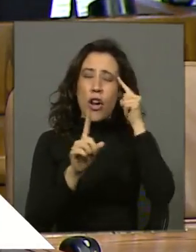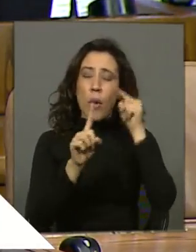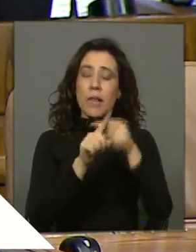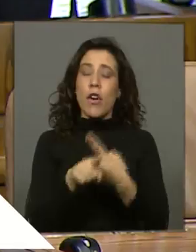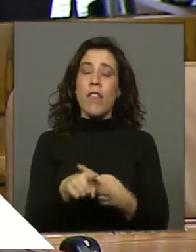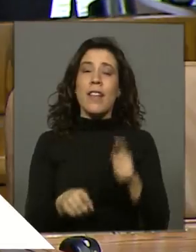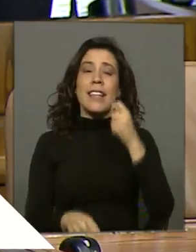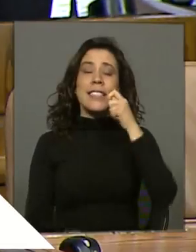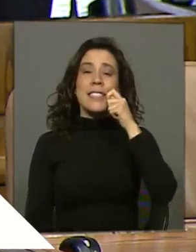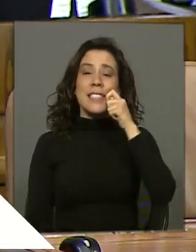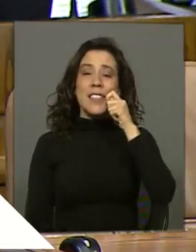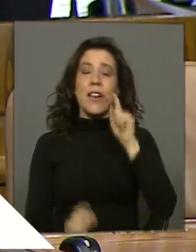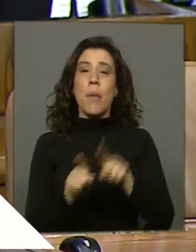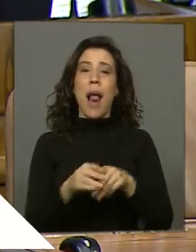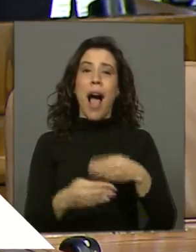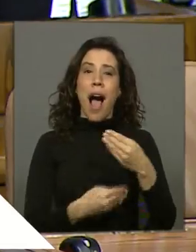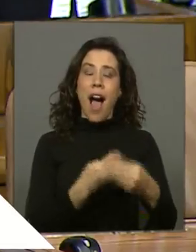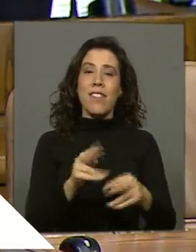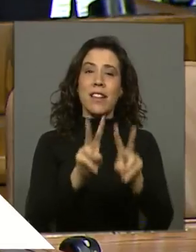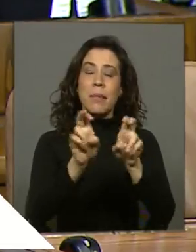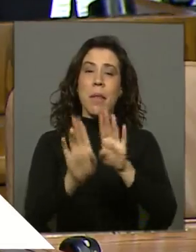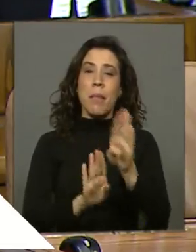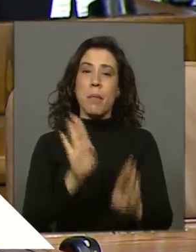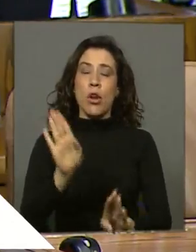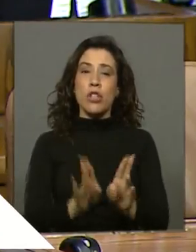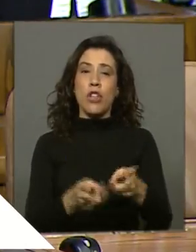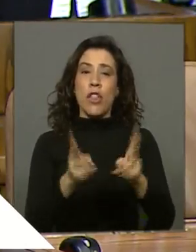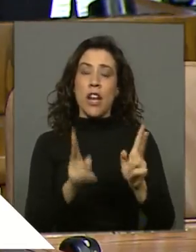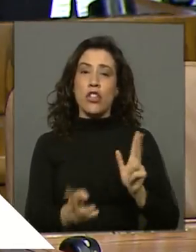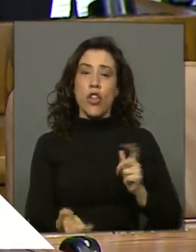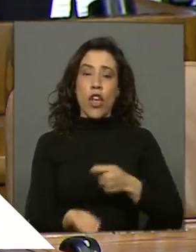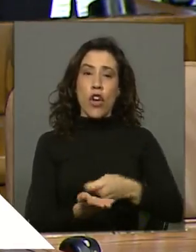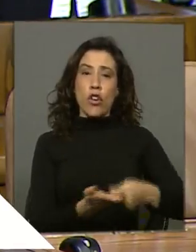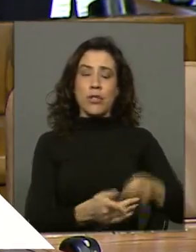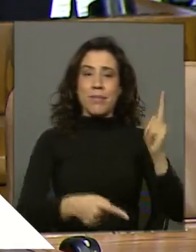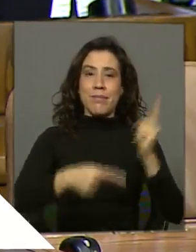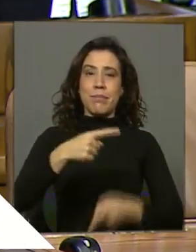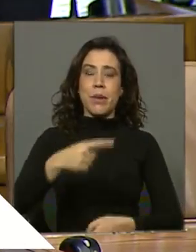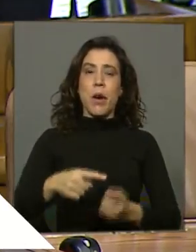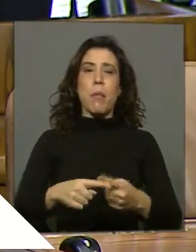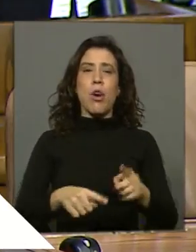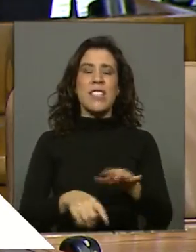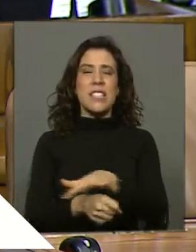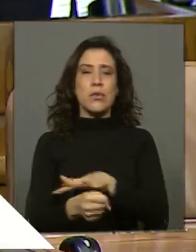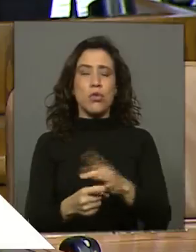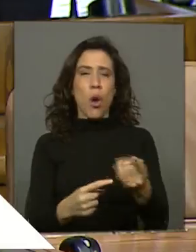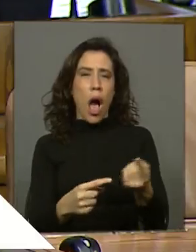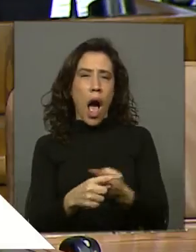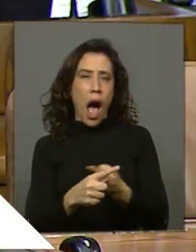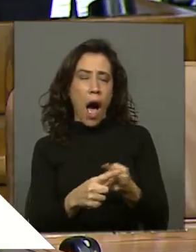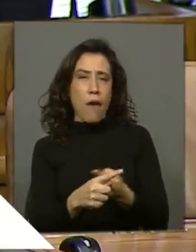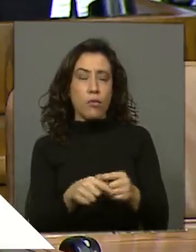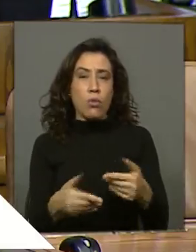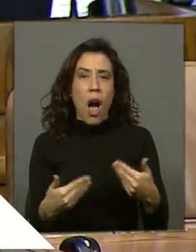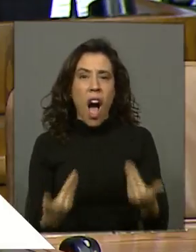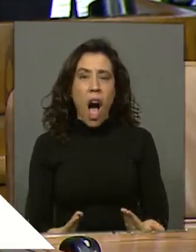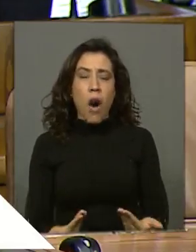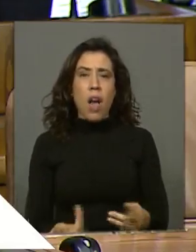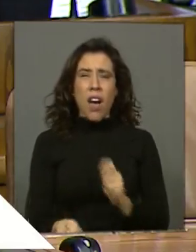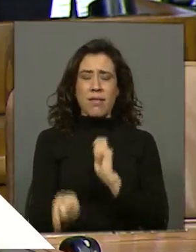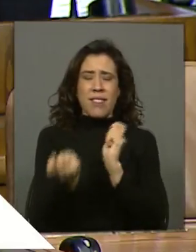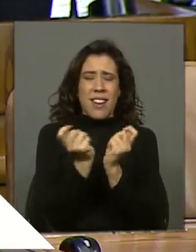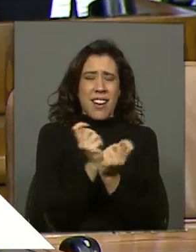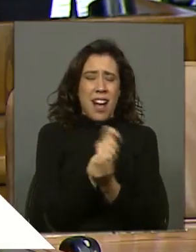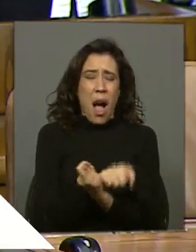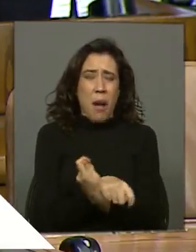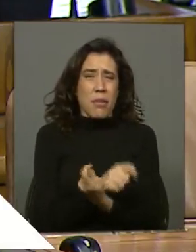que significaba un avance en materia de protección de los derechos de los consumidores de combate a la situación de abuso y hoy día se ha desnaturalizado